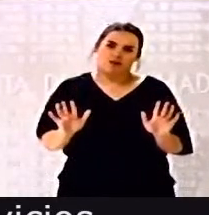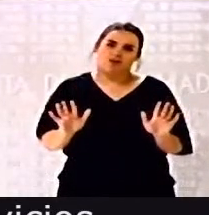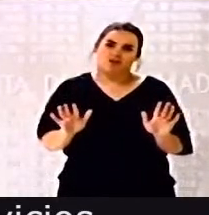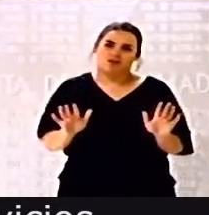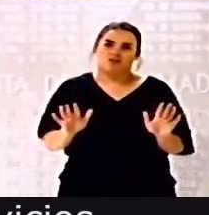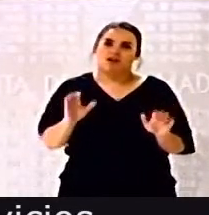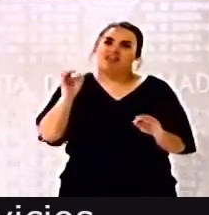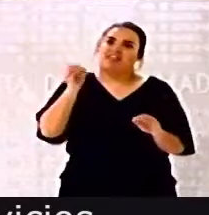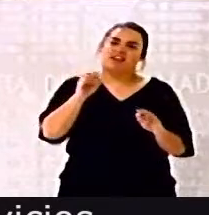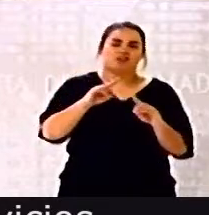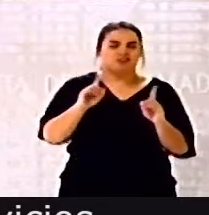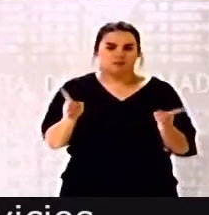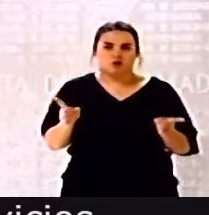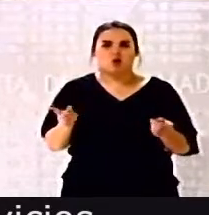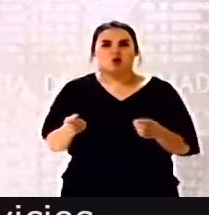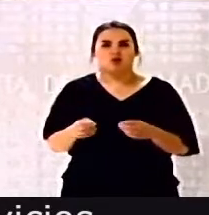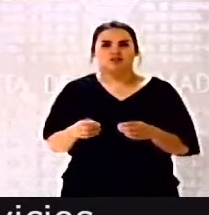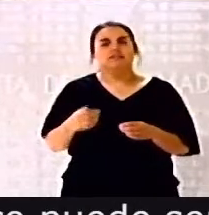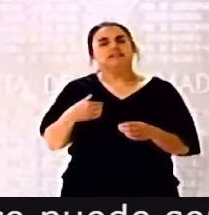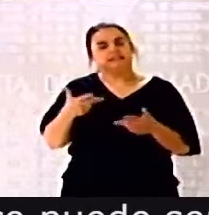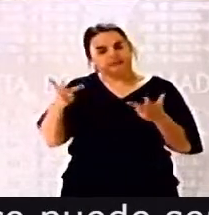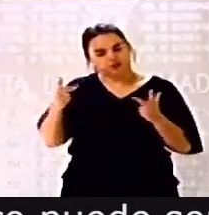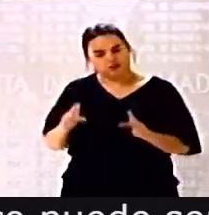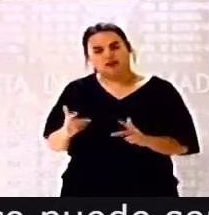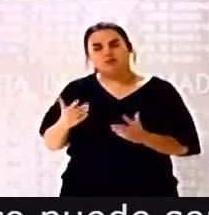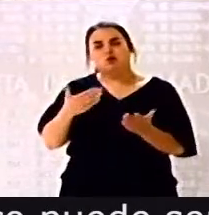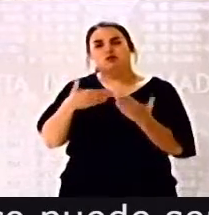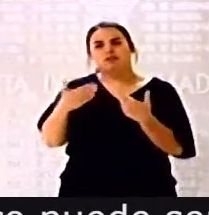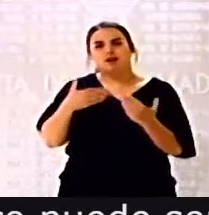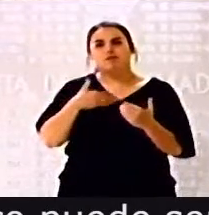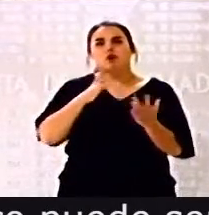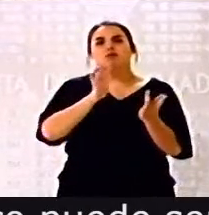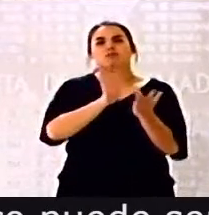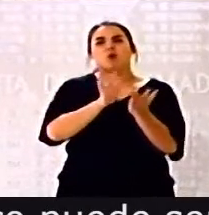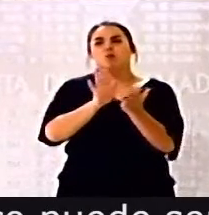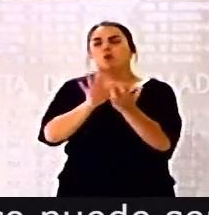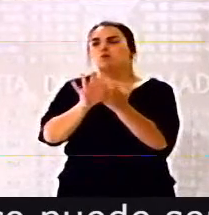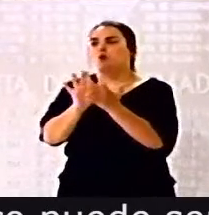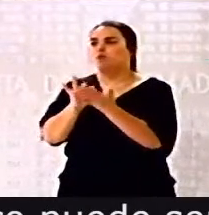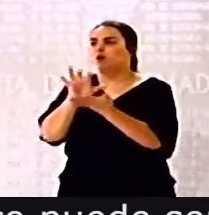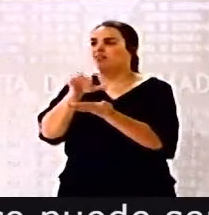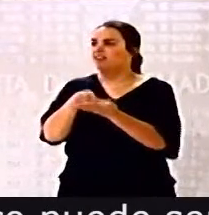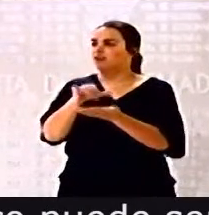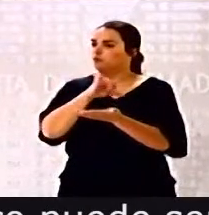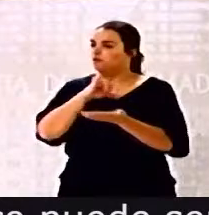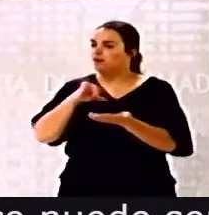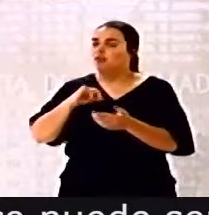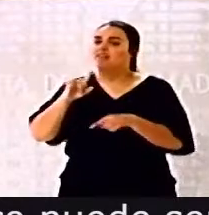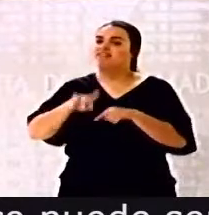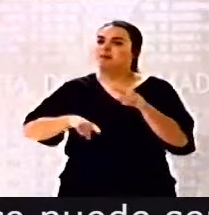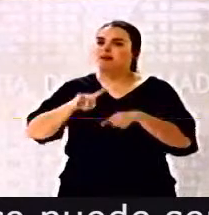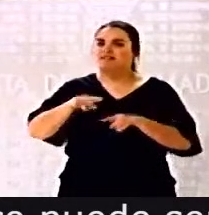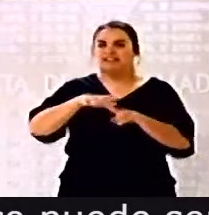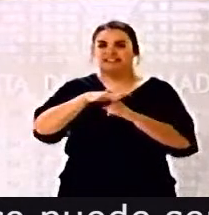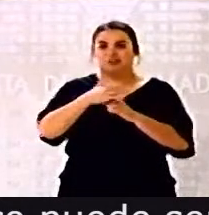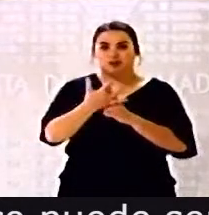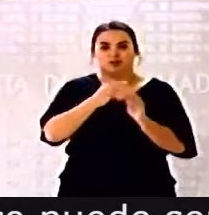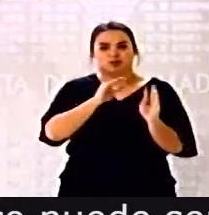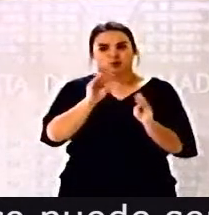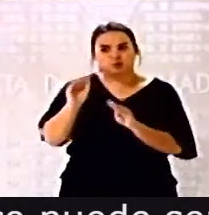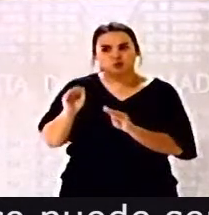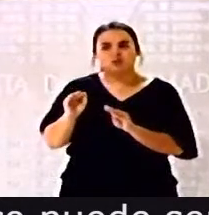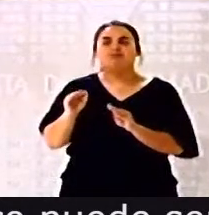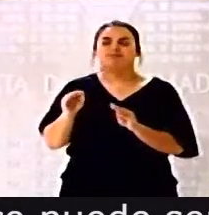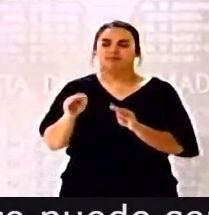ser cero. Nos sentaremos con las distintas clínicas privadas y en base a la situación que estén atravesando, pues